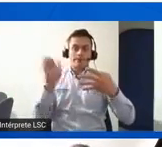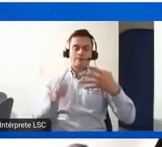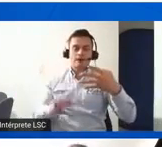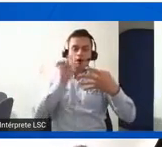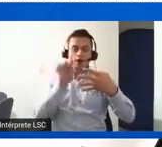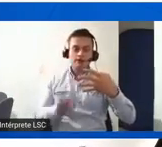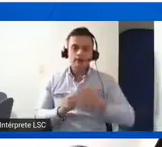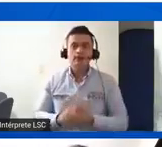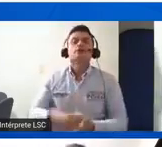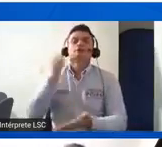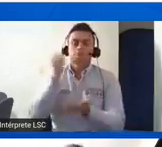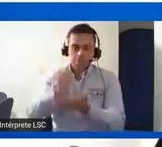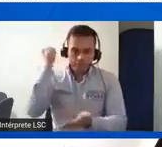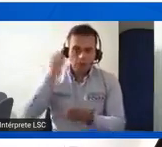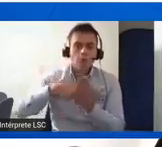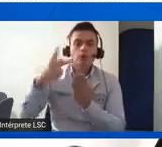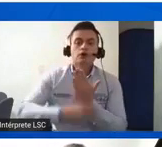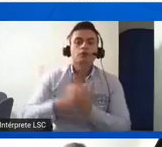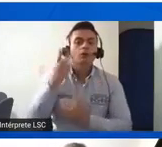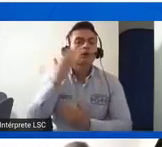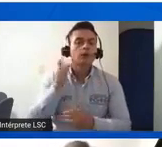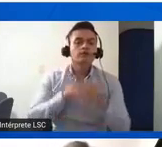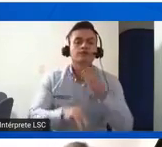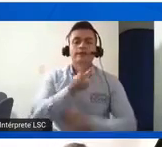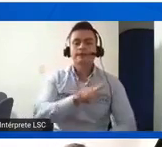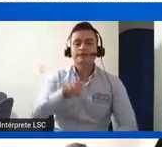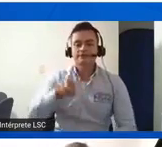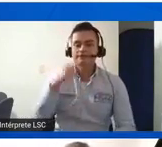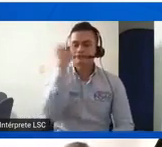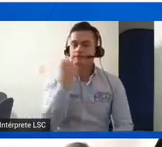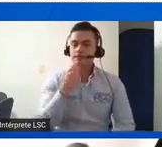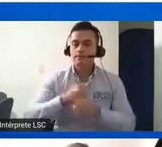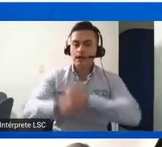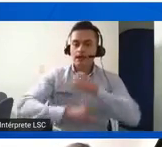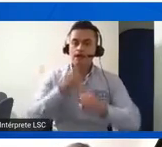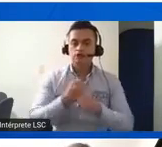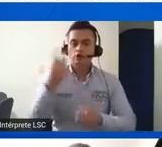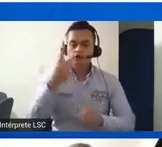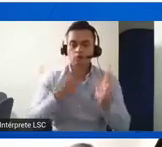proyecto el 26 de septiembre del 2018.